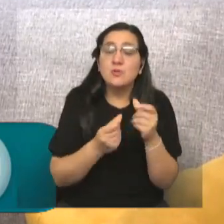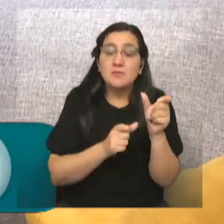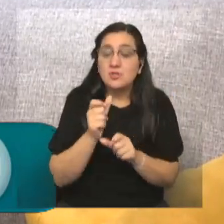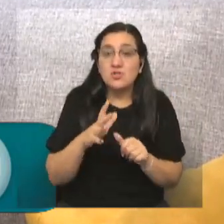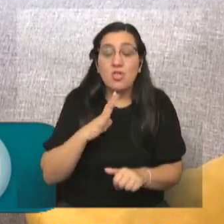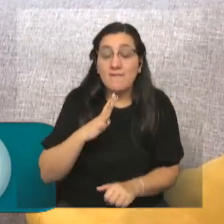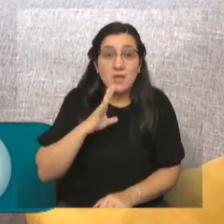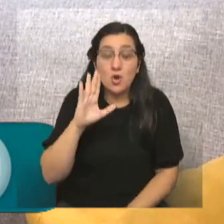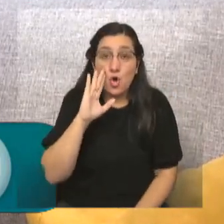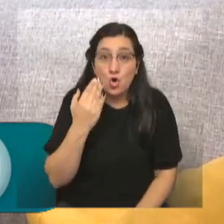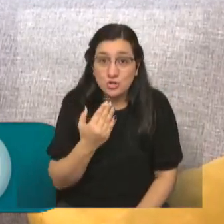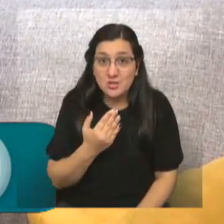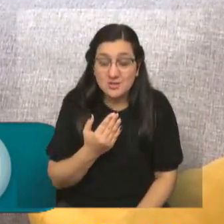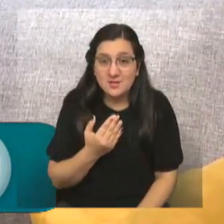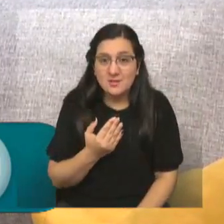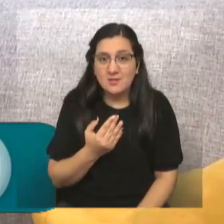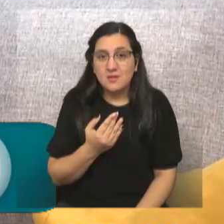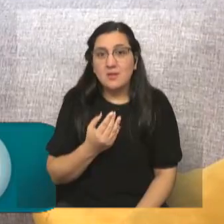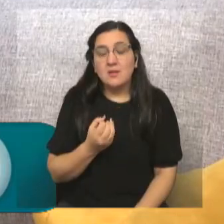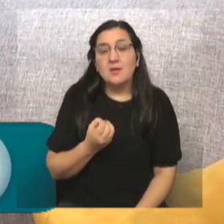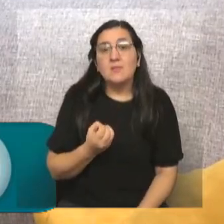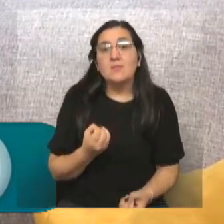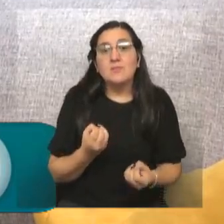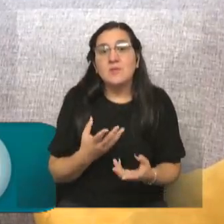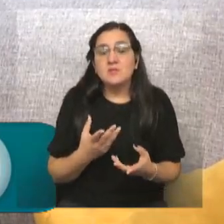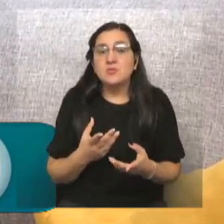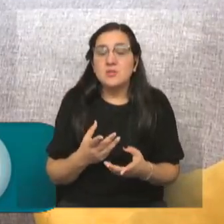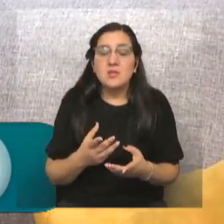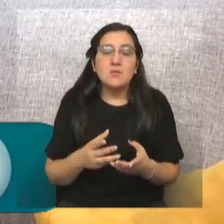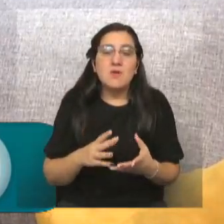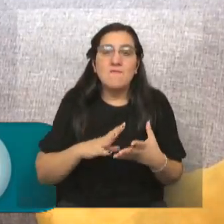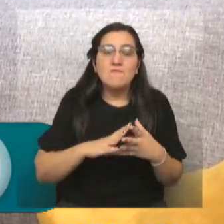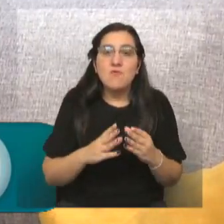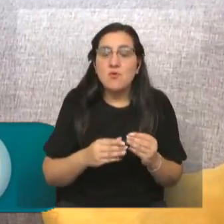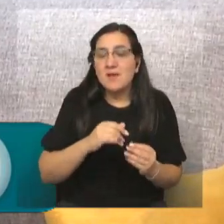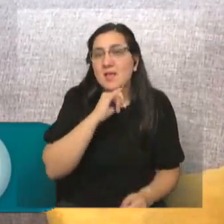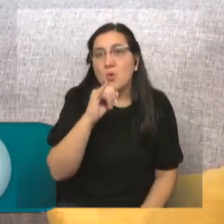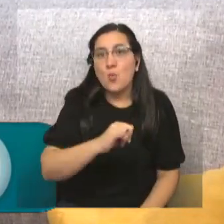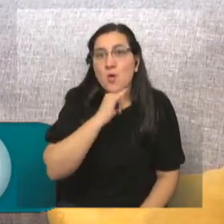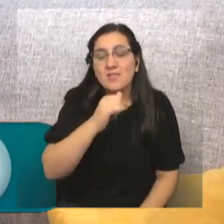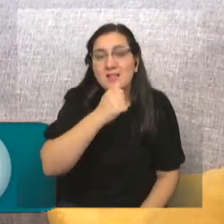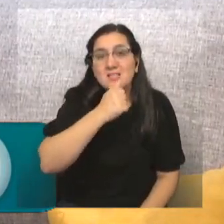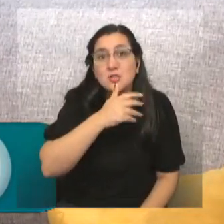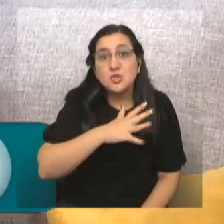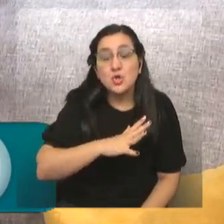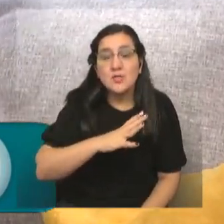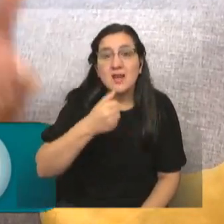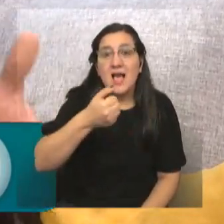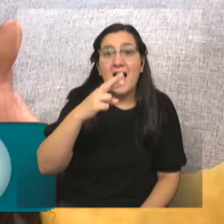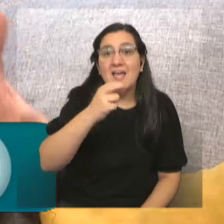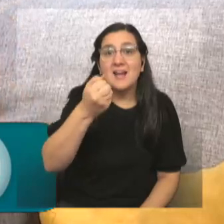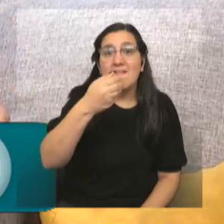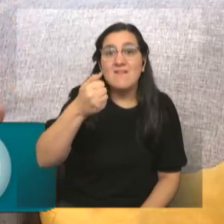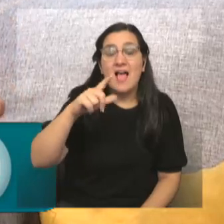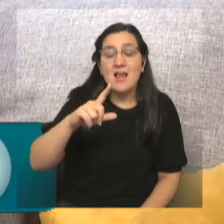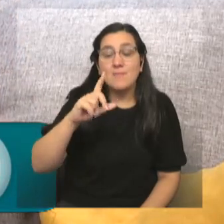verla, porque lo que tiene también es un sainete criollo que narra la historia del Arrabal Montediano. La obra la hacemos en un bar,